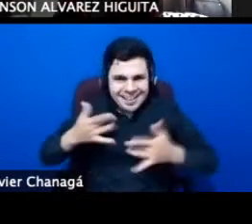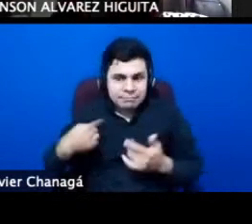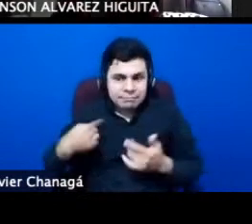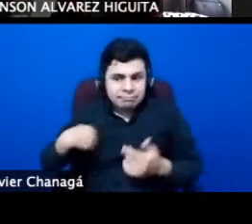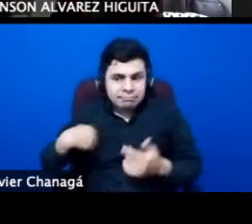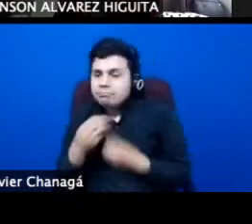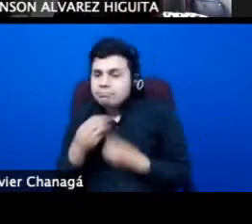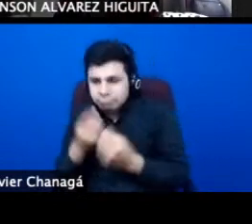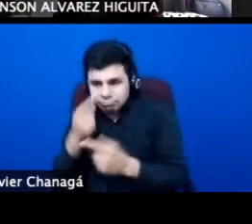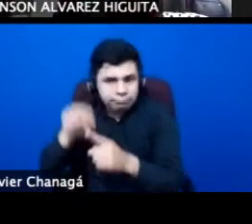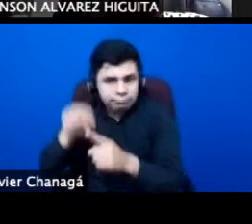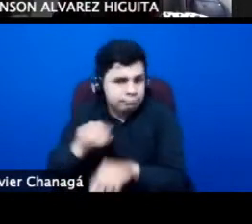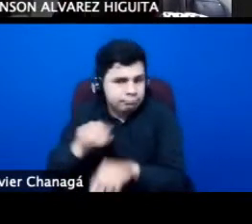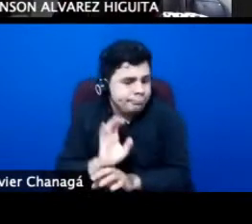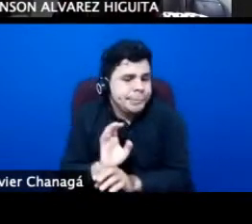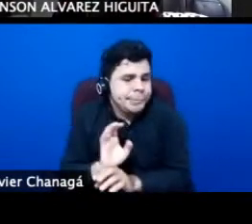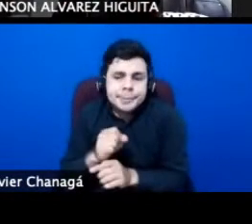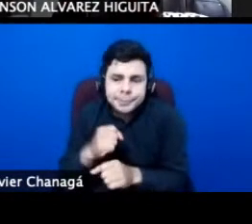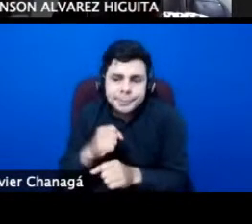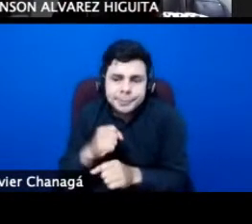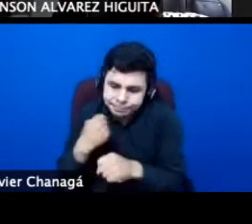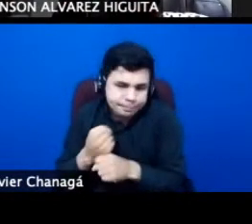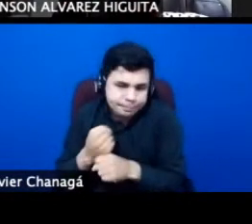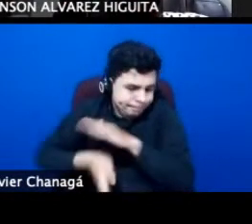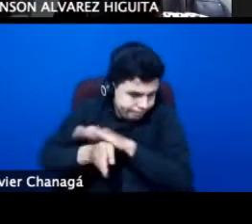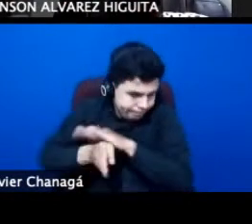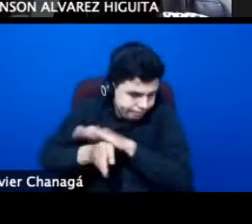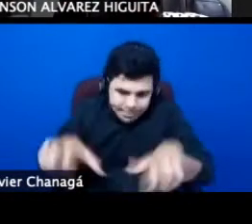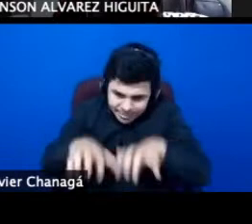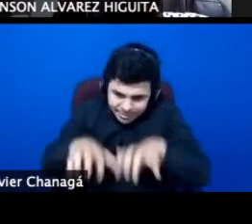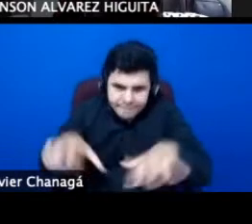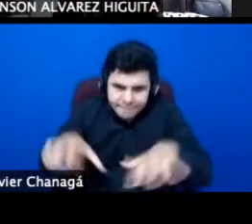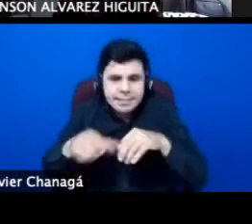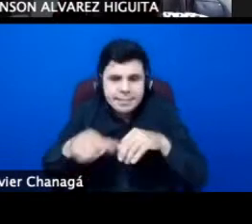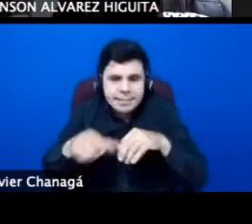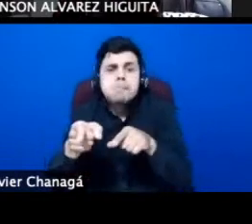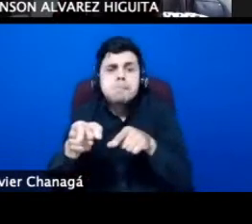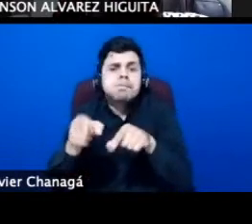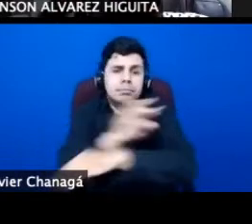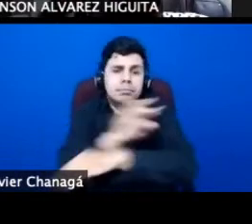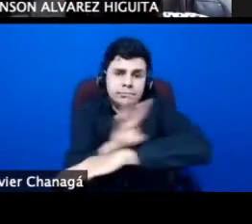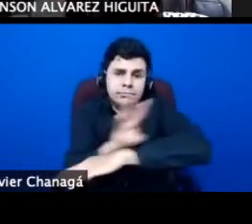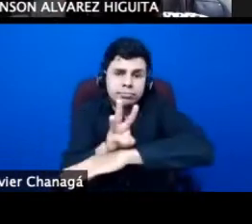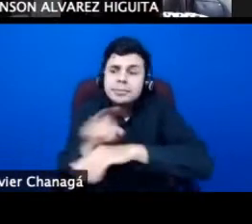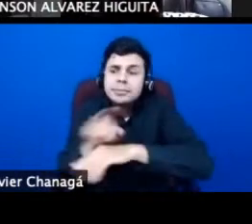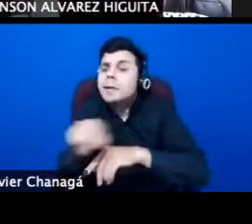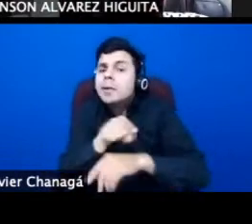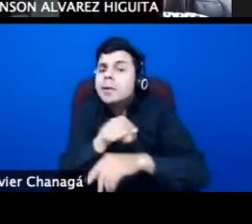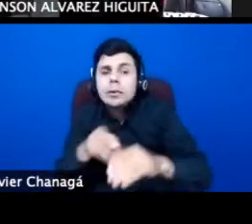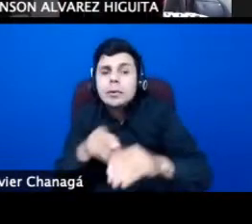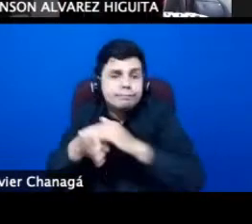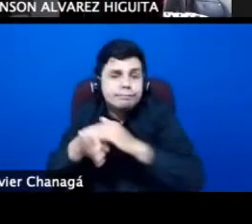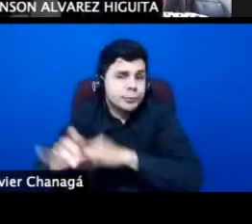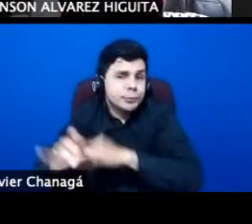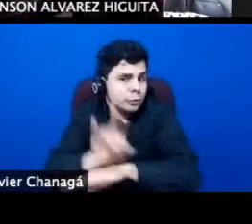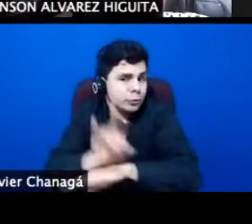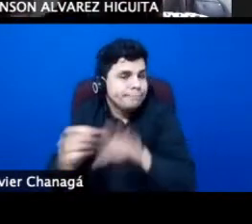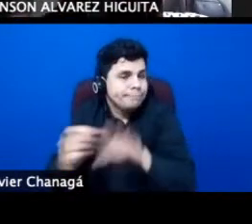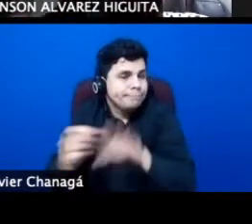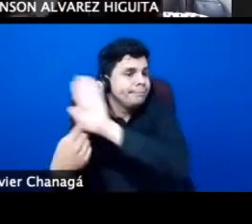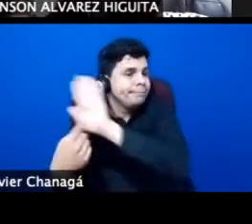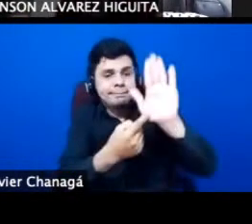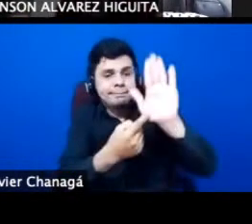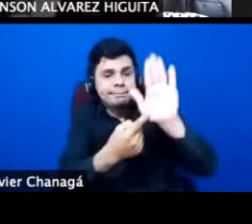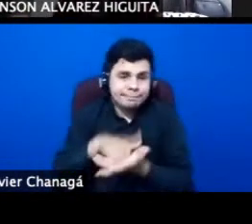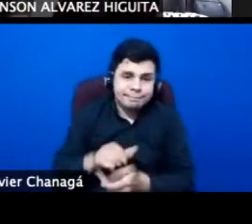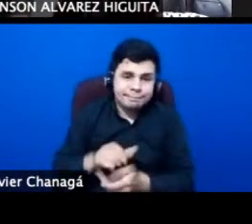y continuar usando las plataformas que están a nuestros recursos, a nuestras manos. Thank you. Yeah,